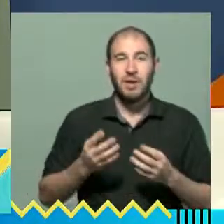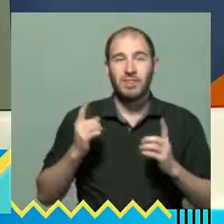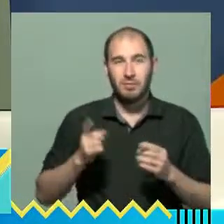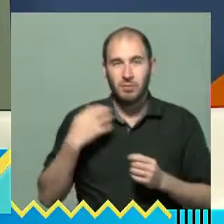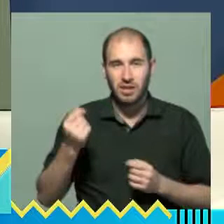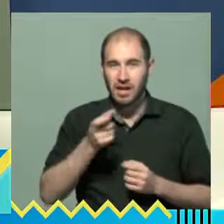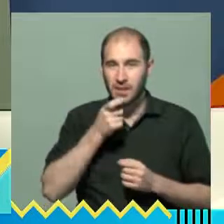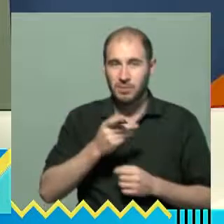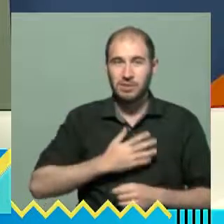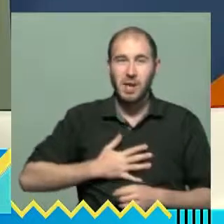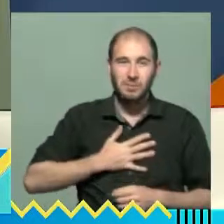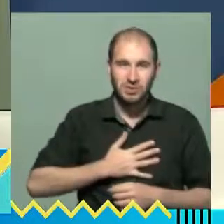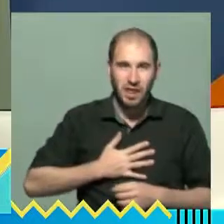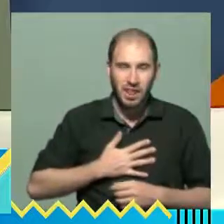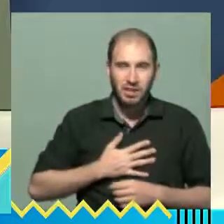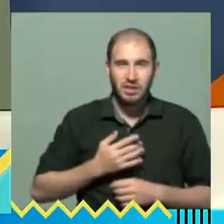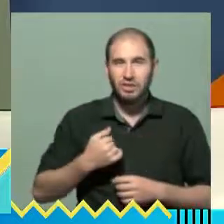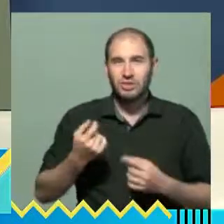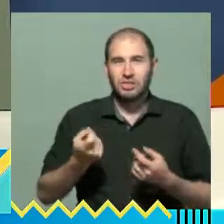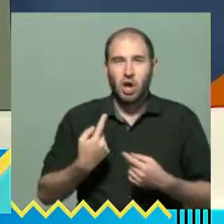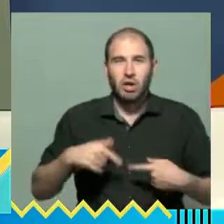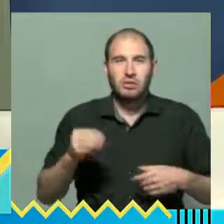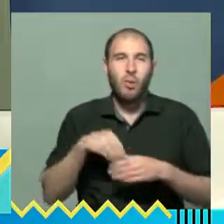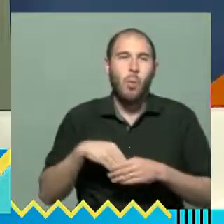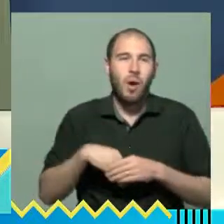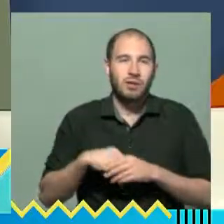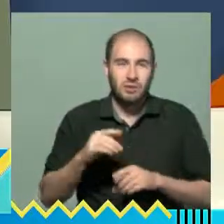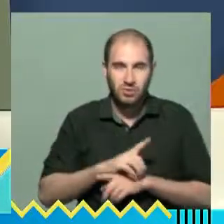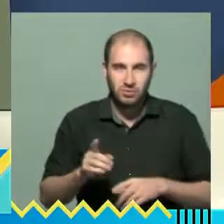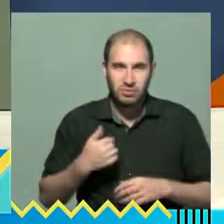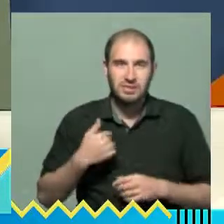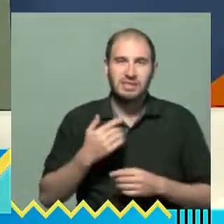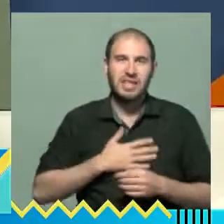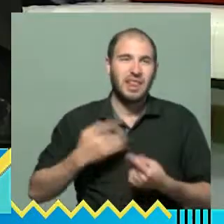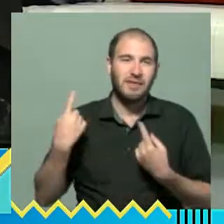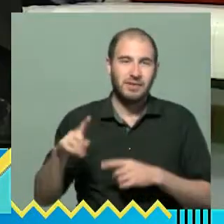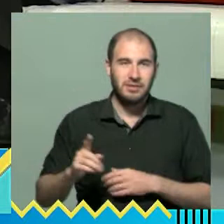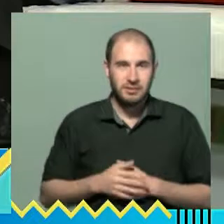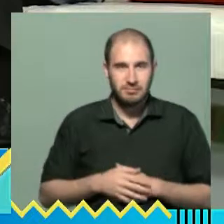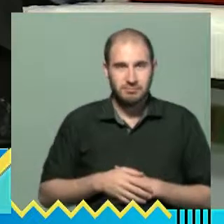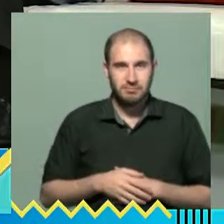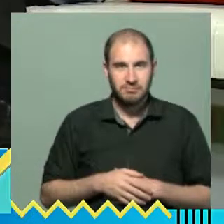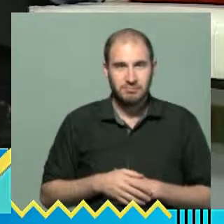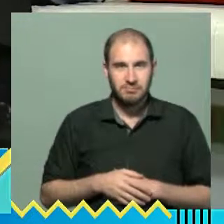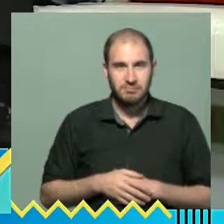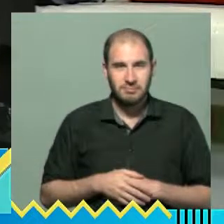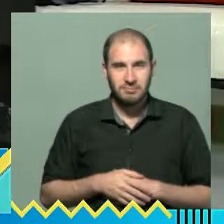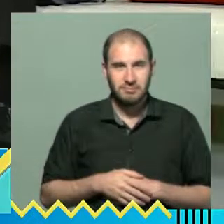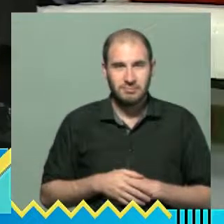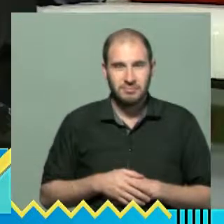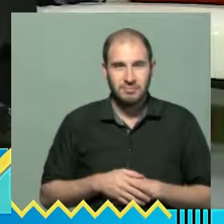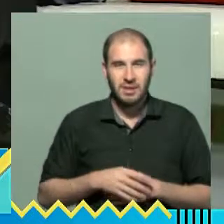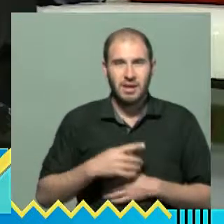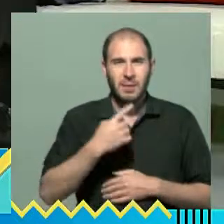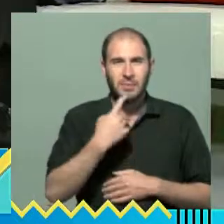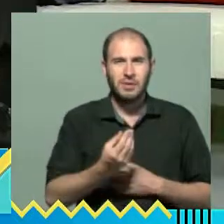enriquecida mi respuesta emocional. No voy a tener necesidad de estar guardando lo que no quiero, si voy a sentir distinto. Muy bien. ¿Y cómo,